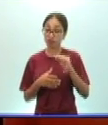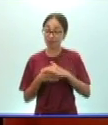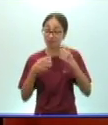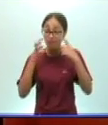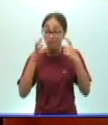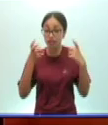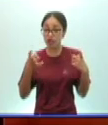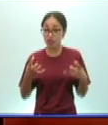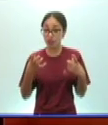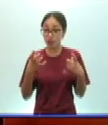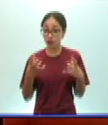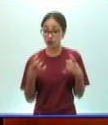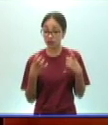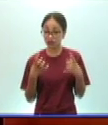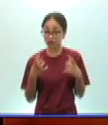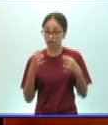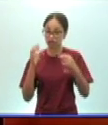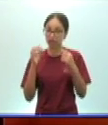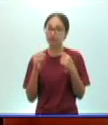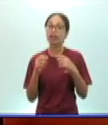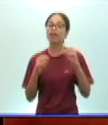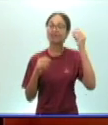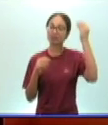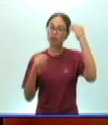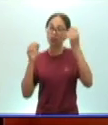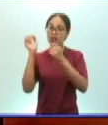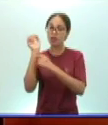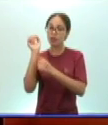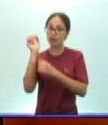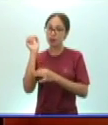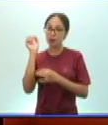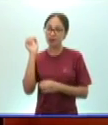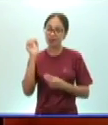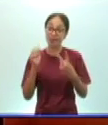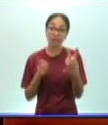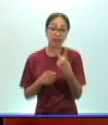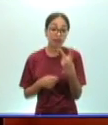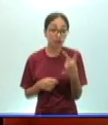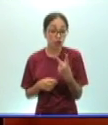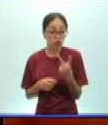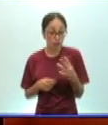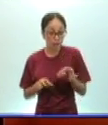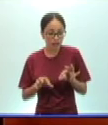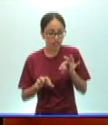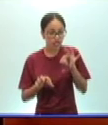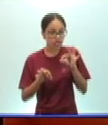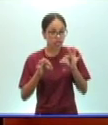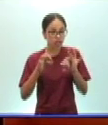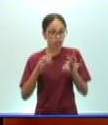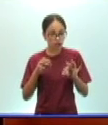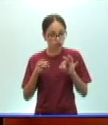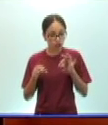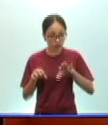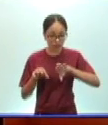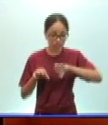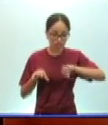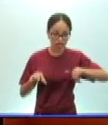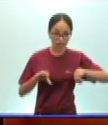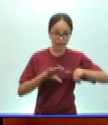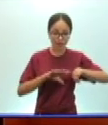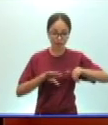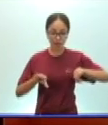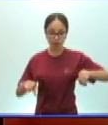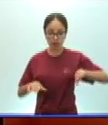importante tener en cuenta las propiedades de los componentes para poder seleccionar la operación de separación más